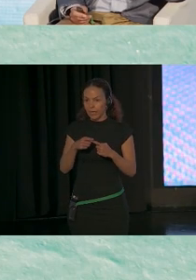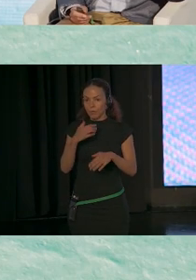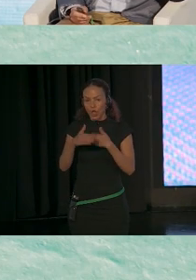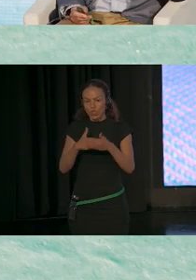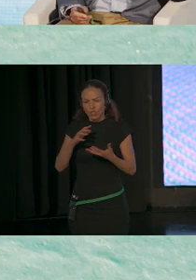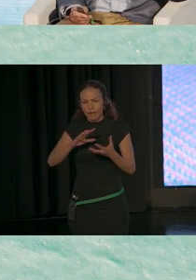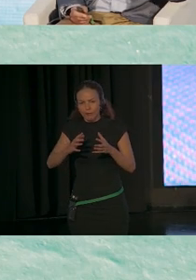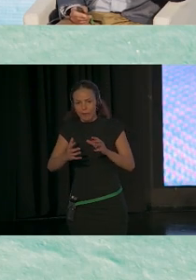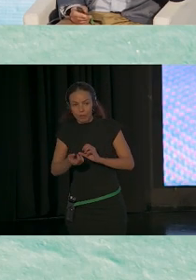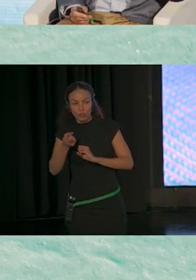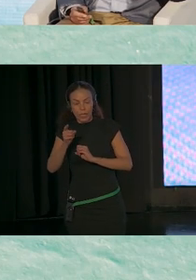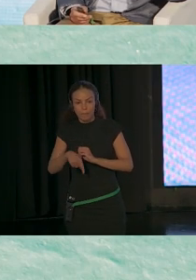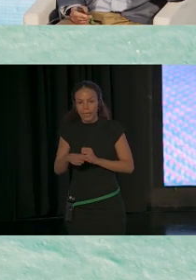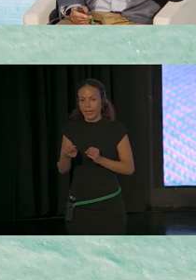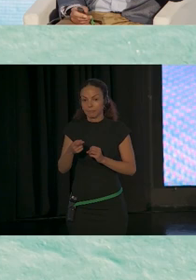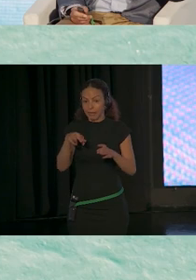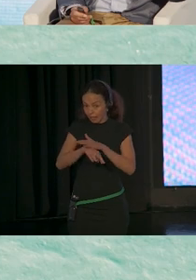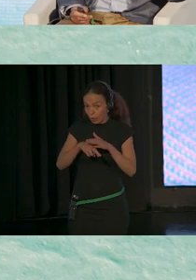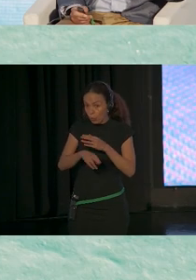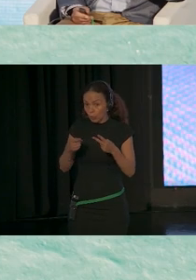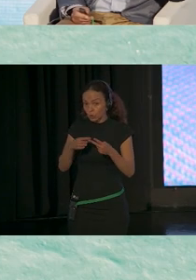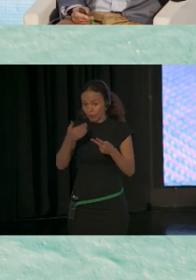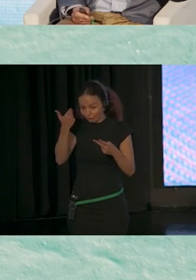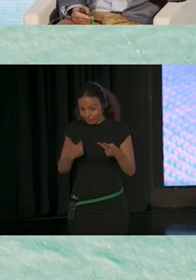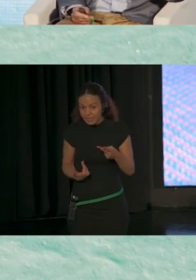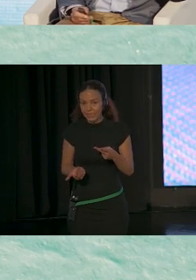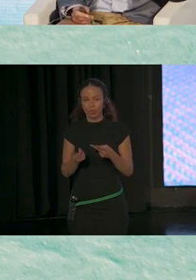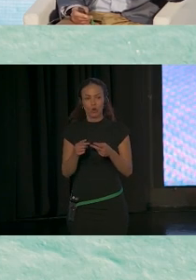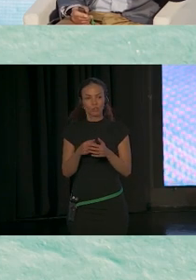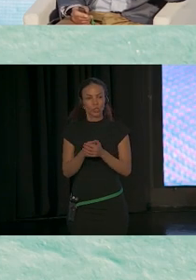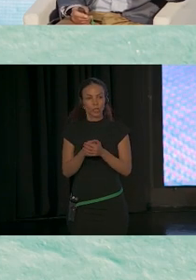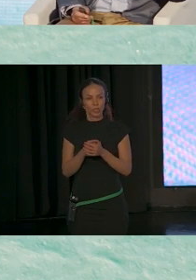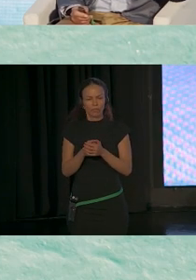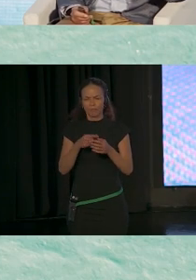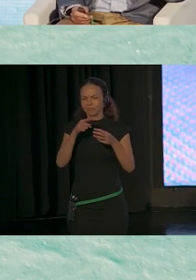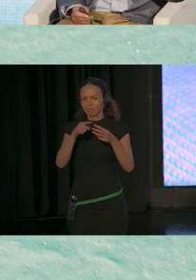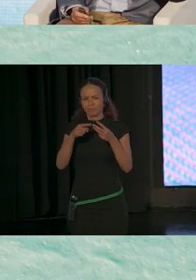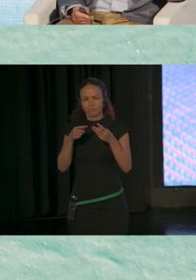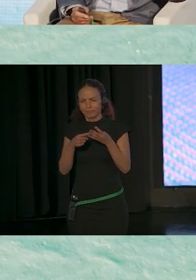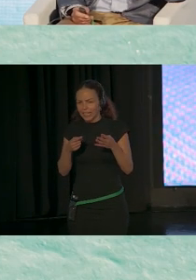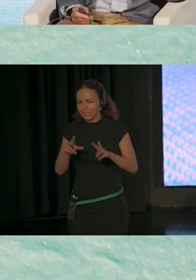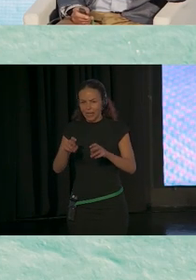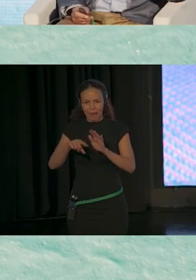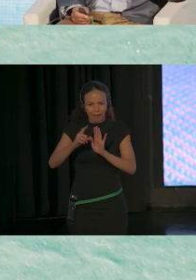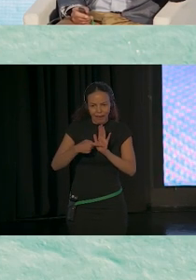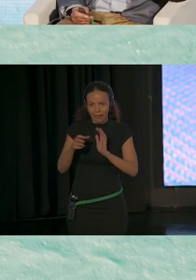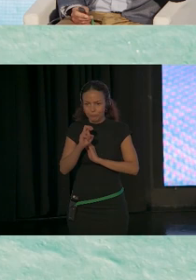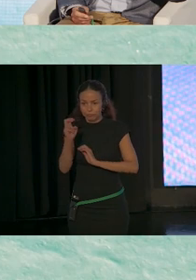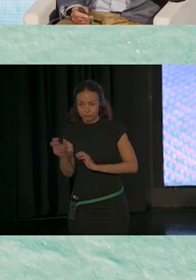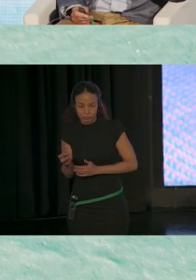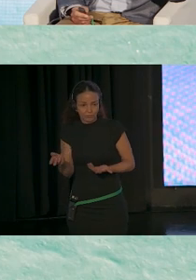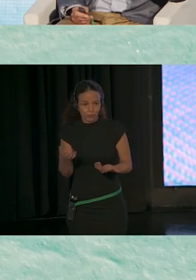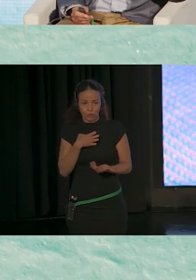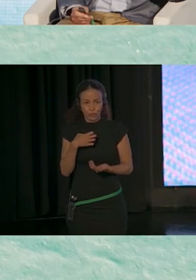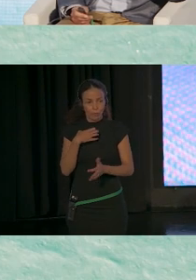transformación también en recursos físicos y en toda una serie de cuestiones legales, etcétera, que no se pueden